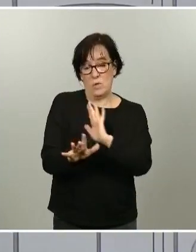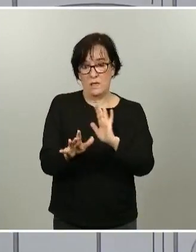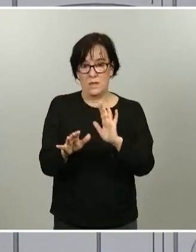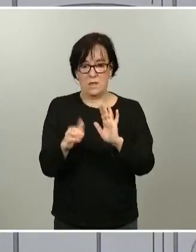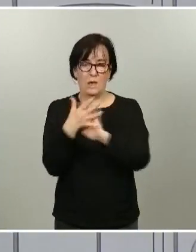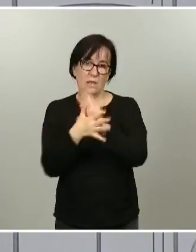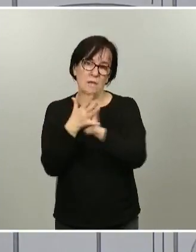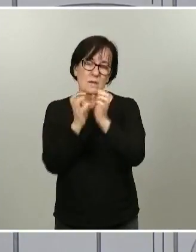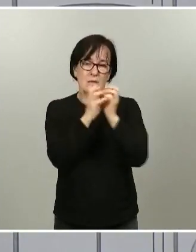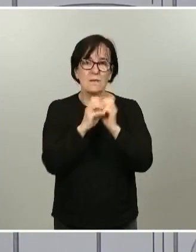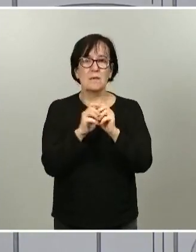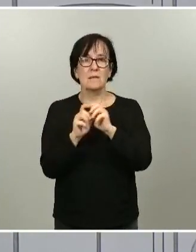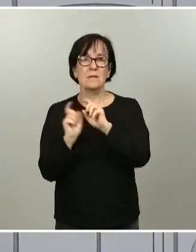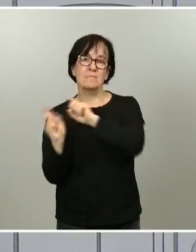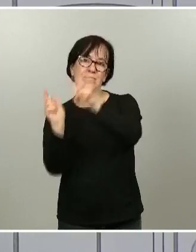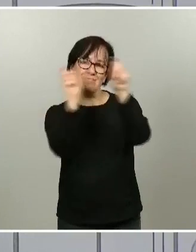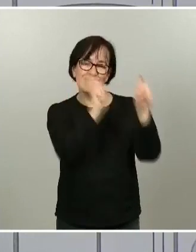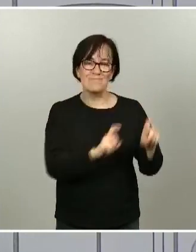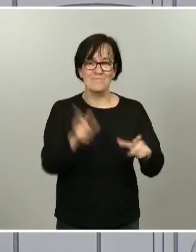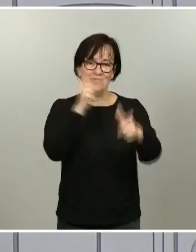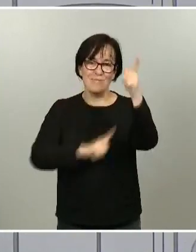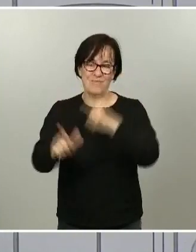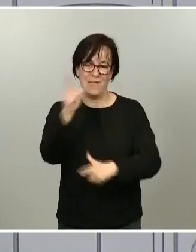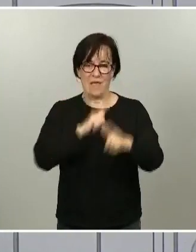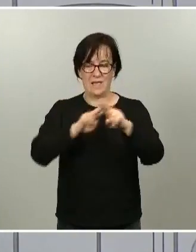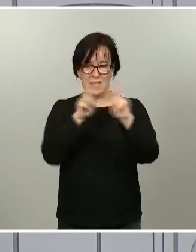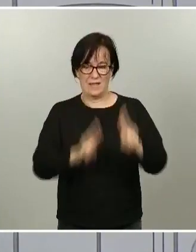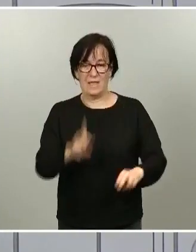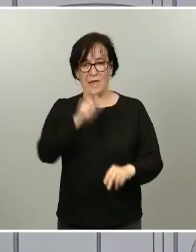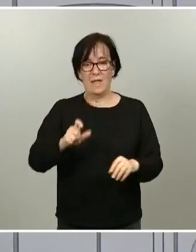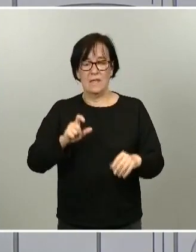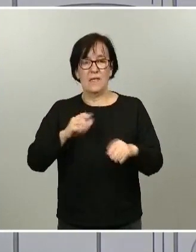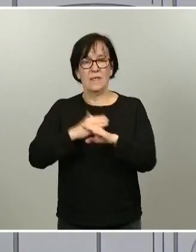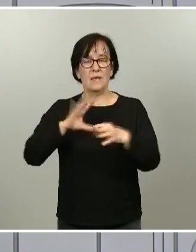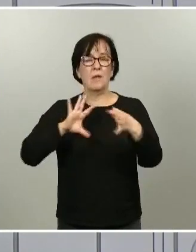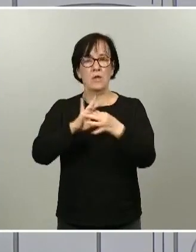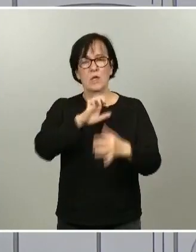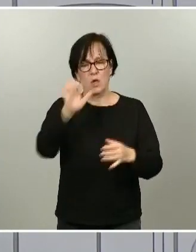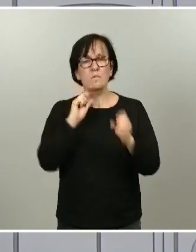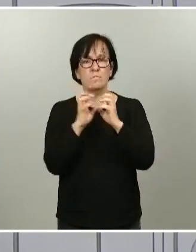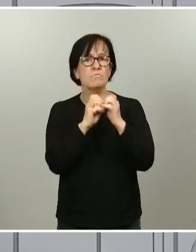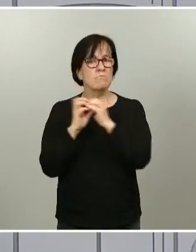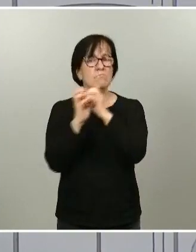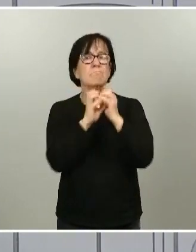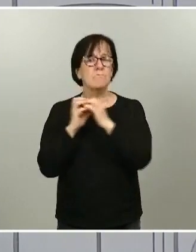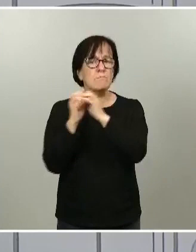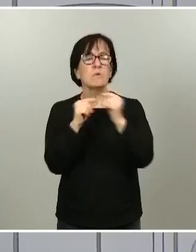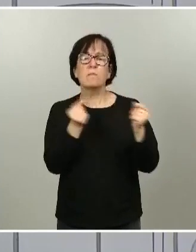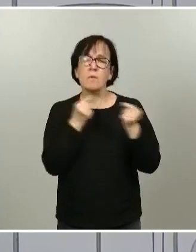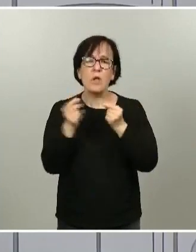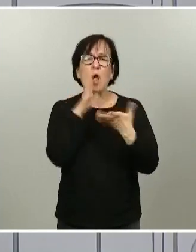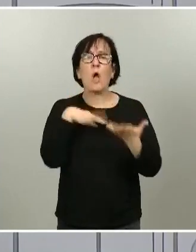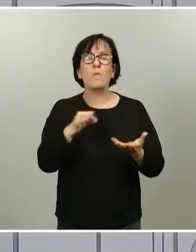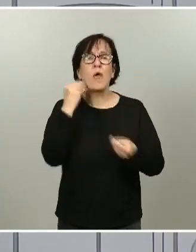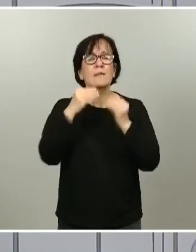la movilidad internacional de las personas. A nivel de la Unión Europea hay una discusión muy importante sobre cómo se debería restablecer el